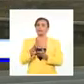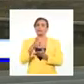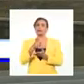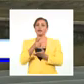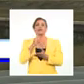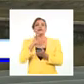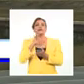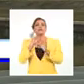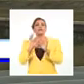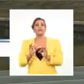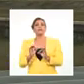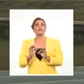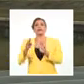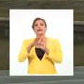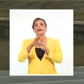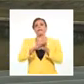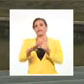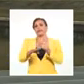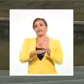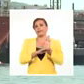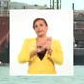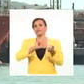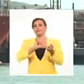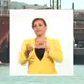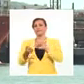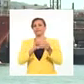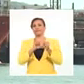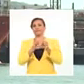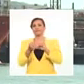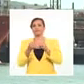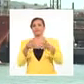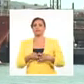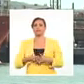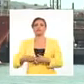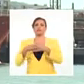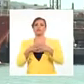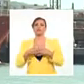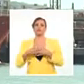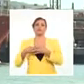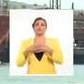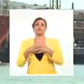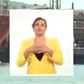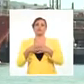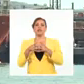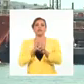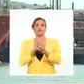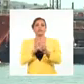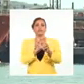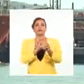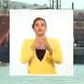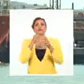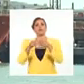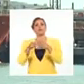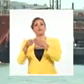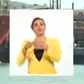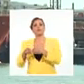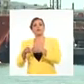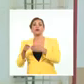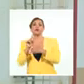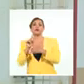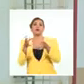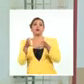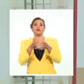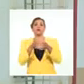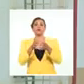siguen vigentes las medidas restrictivas, la persecución a buques, navieras y compañías de